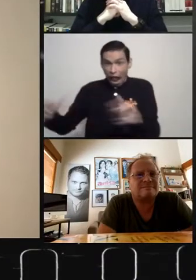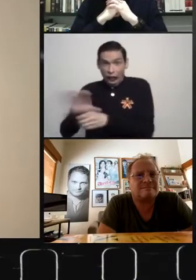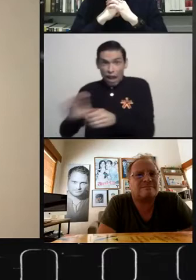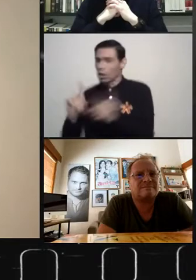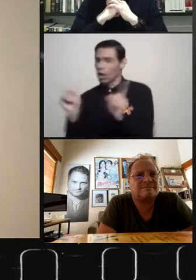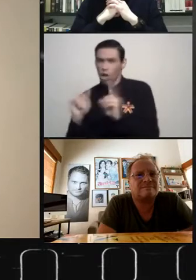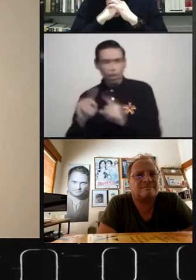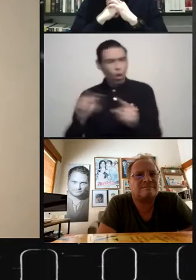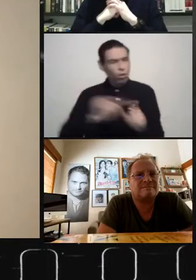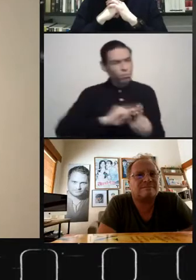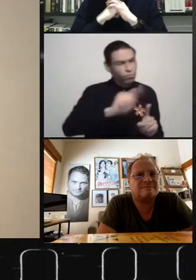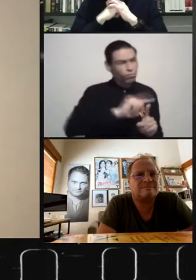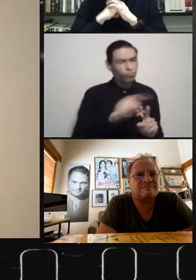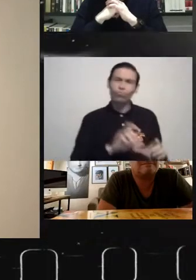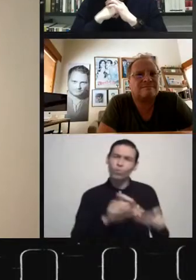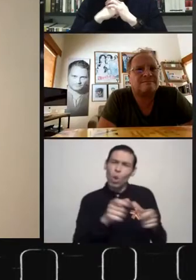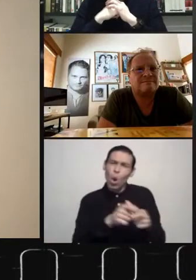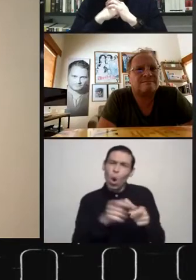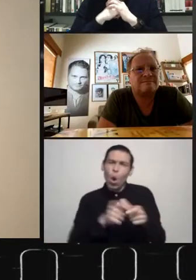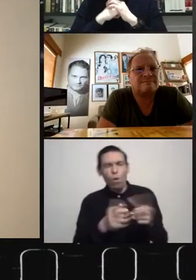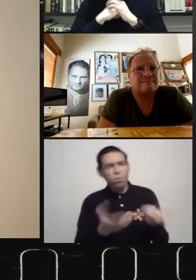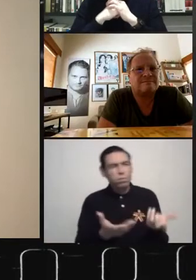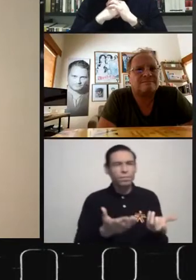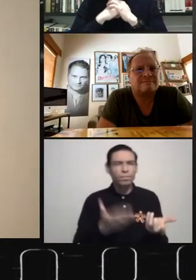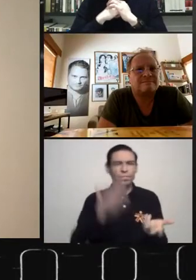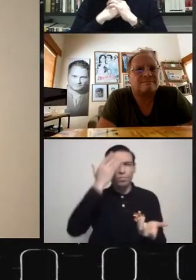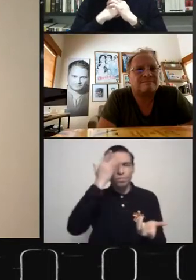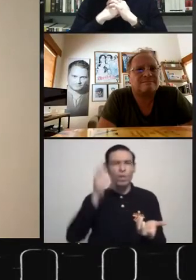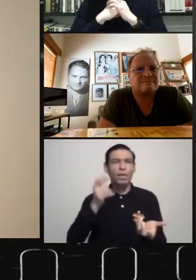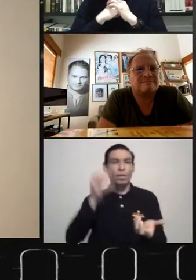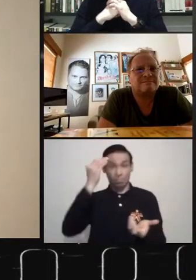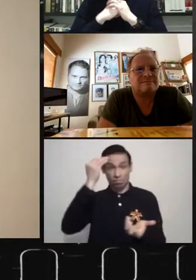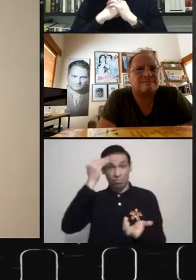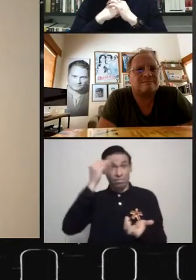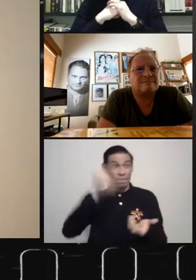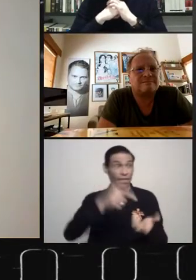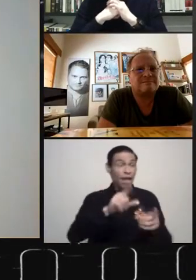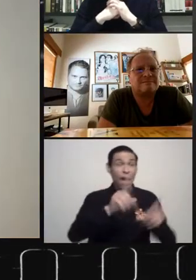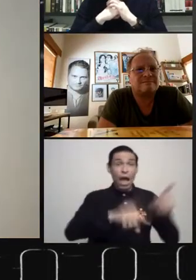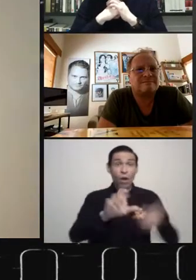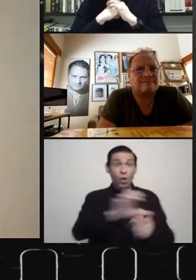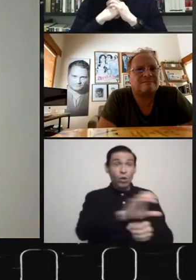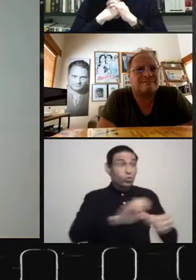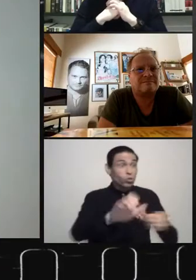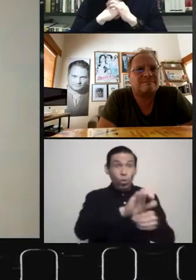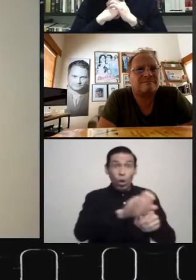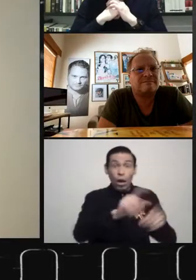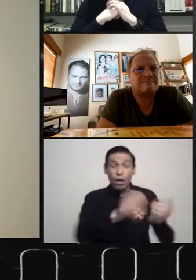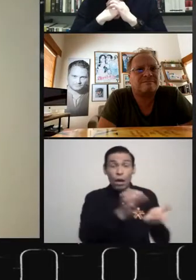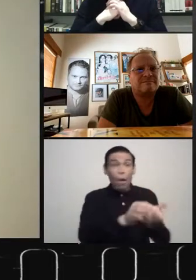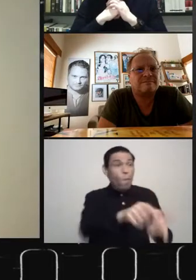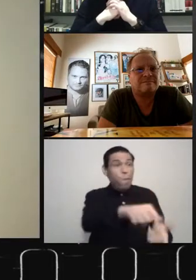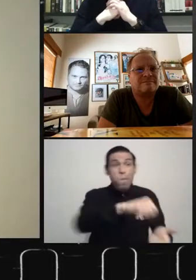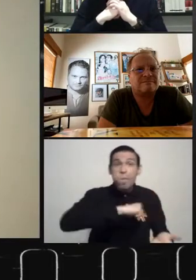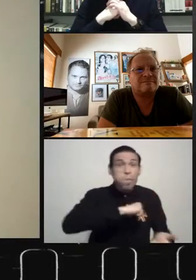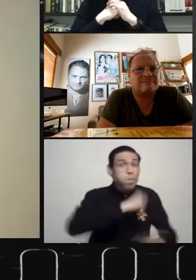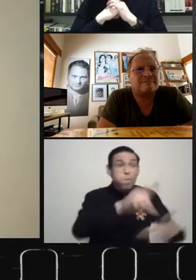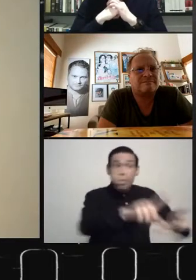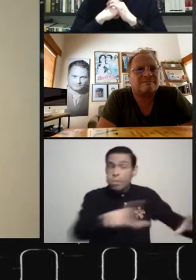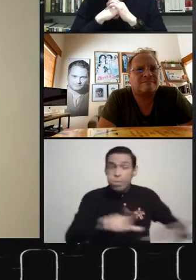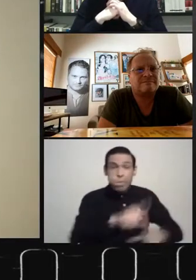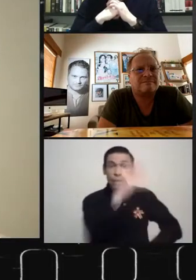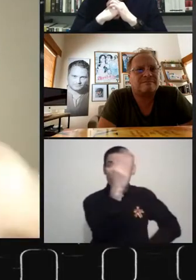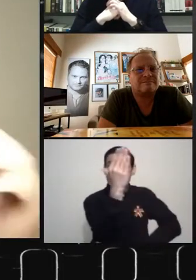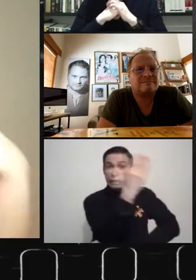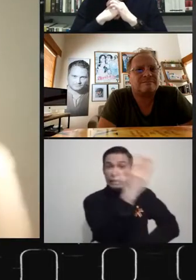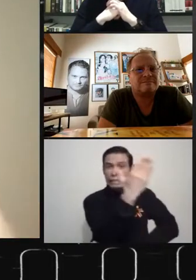de todas maneras una distribución muy inequitativa de las salas, ¿no? Ciudades donde no hay ninguna sala, inclusive capitales de este país donde no hay una sola sala de cine, mientras